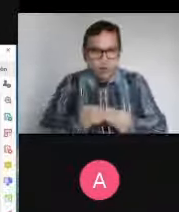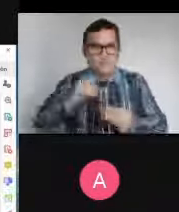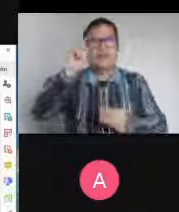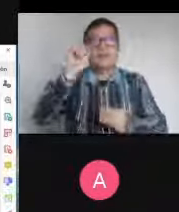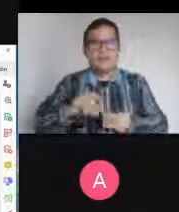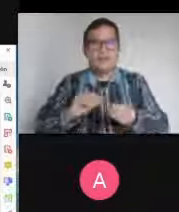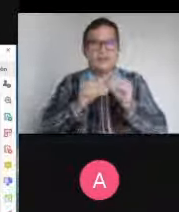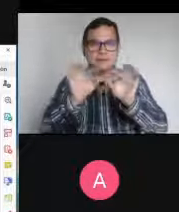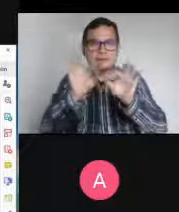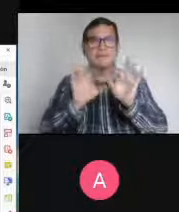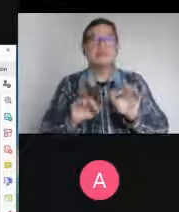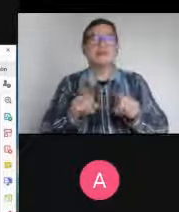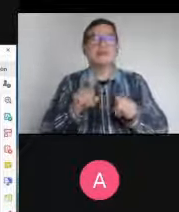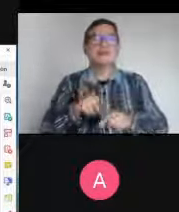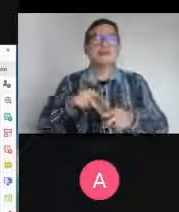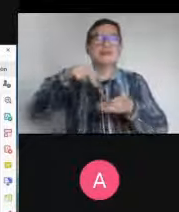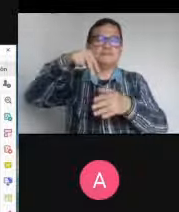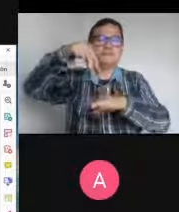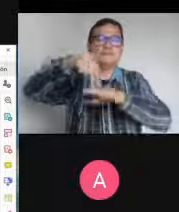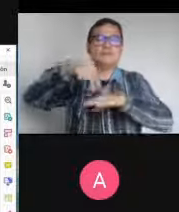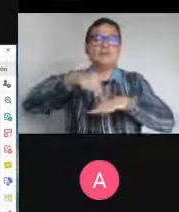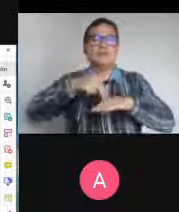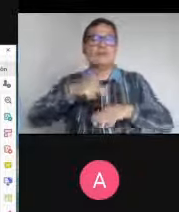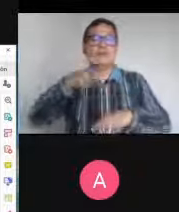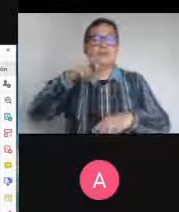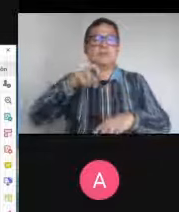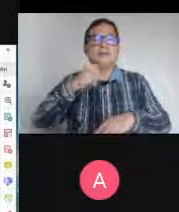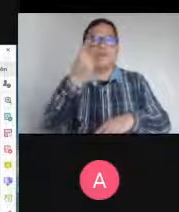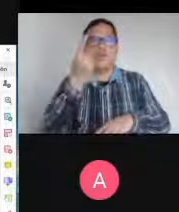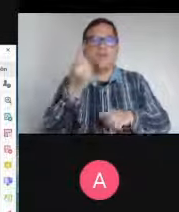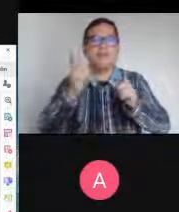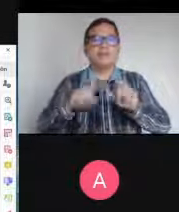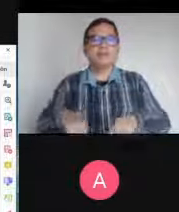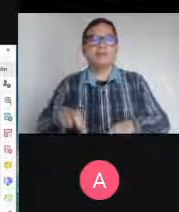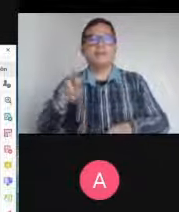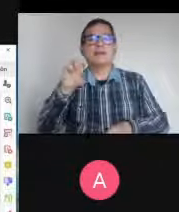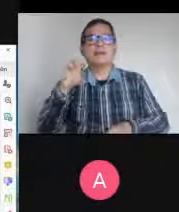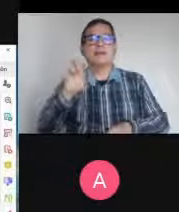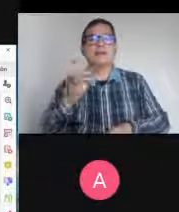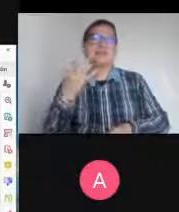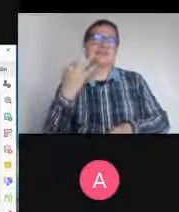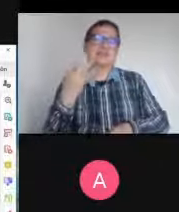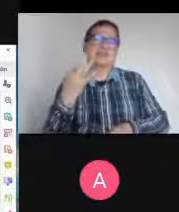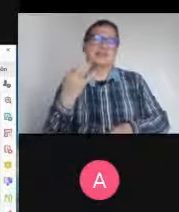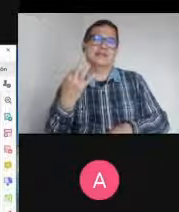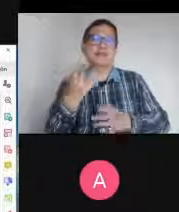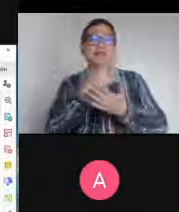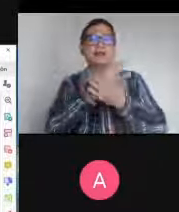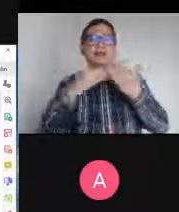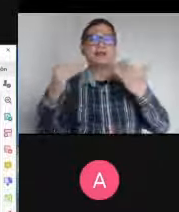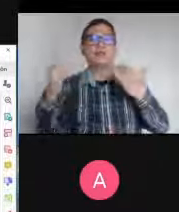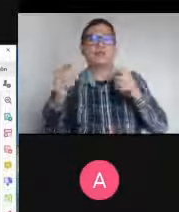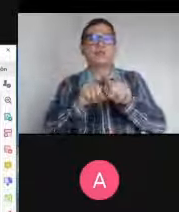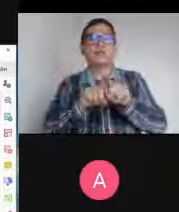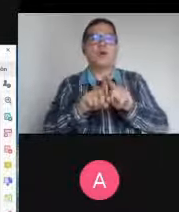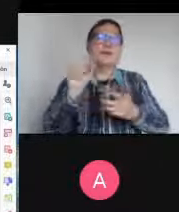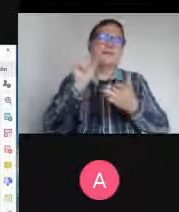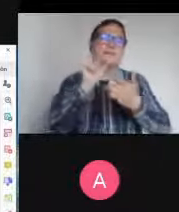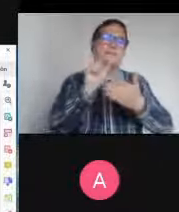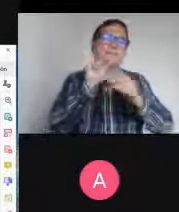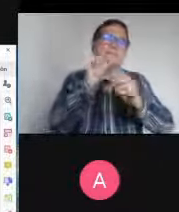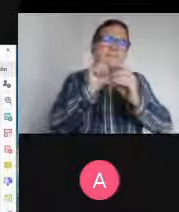Aquí en el pin 1 pues va conectado el generador y en el pin 3. ¿Listos? Y las salidas pues van a ser el pin 4 y el